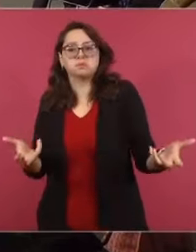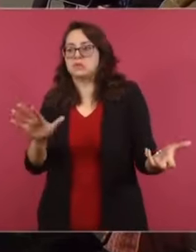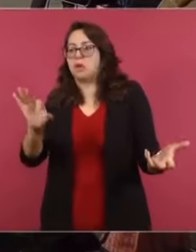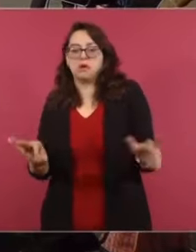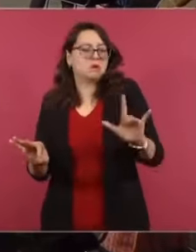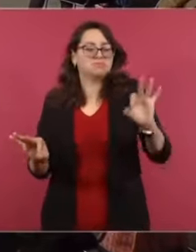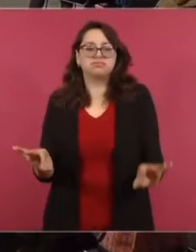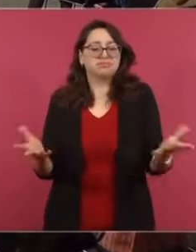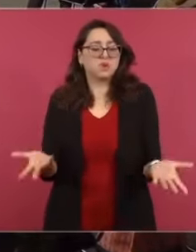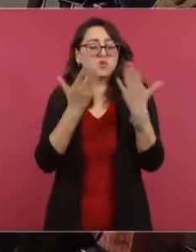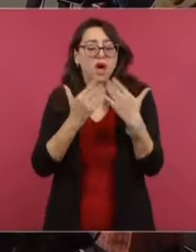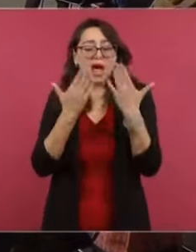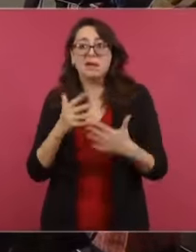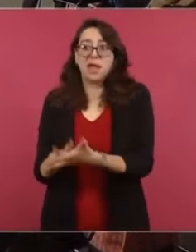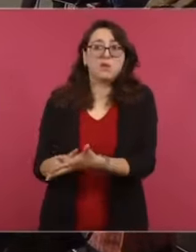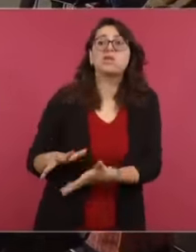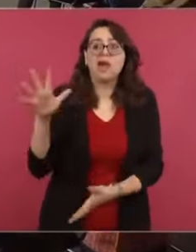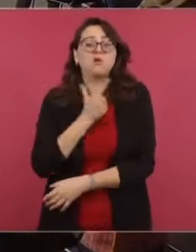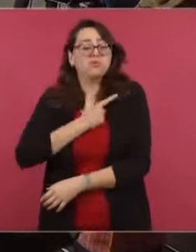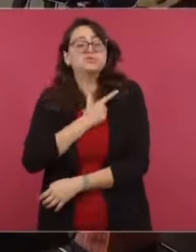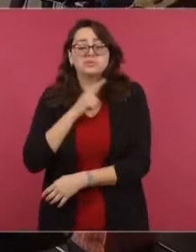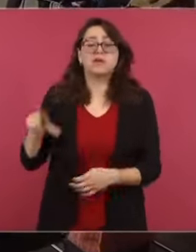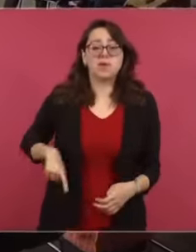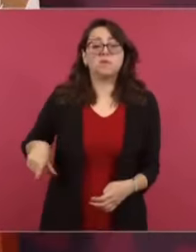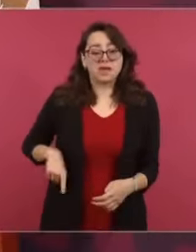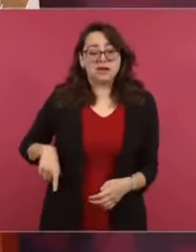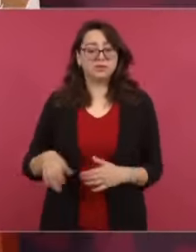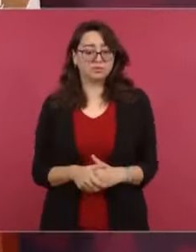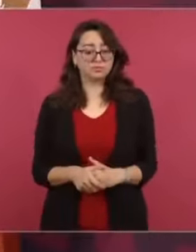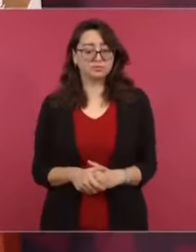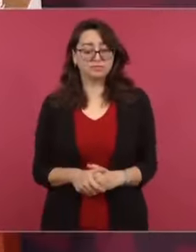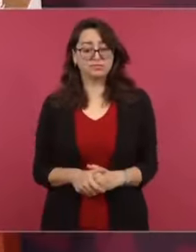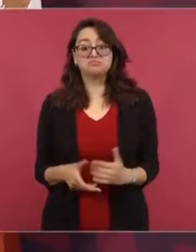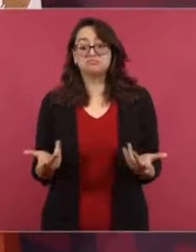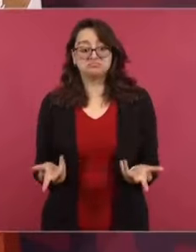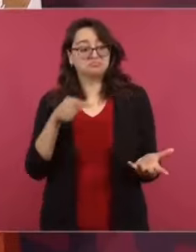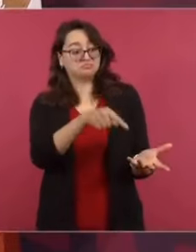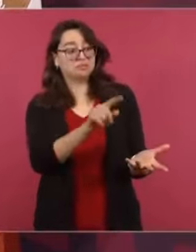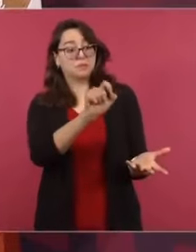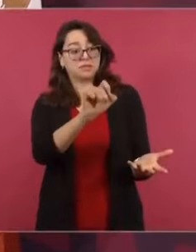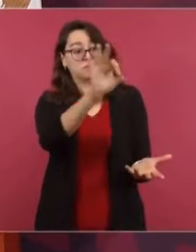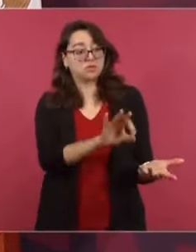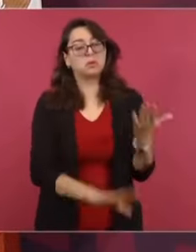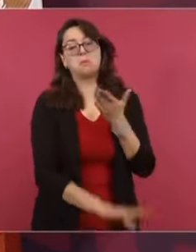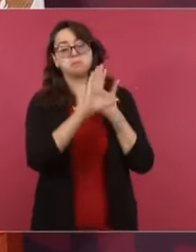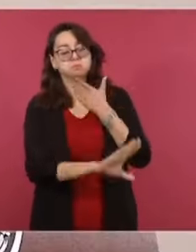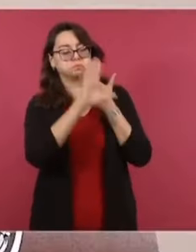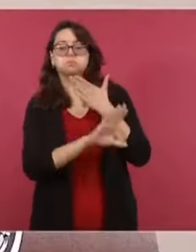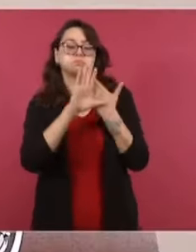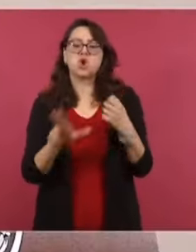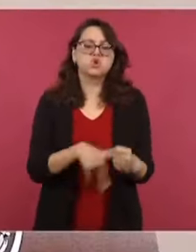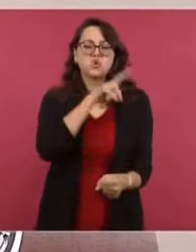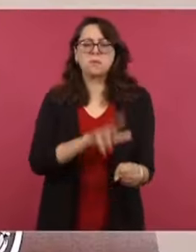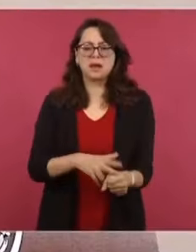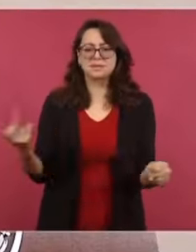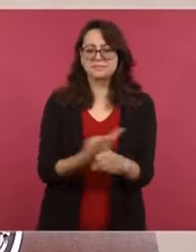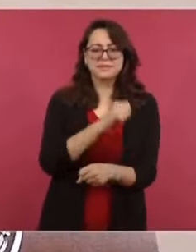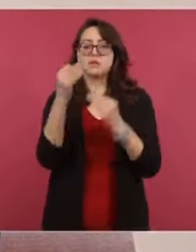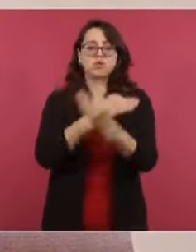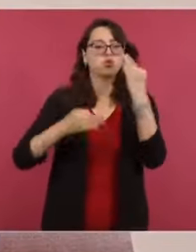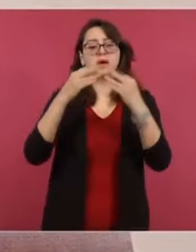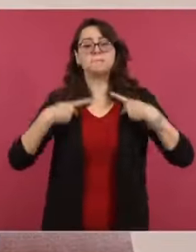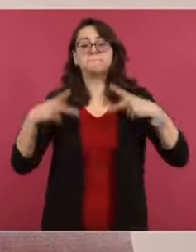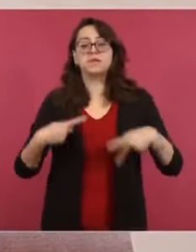lado. Lo otro es que pues existe una oposición porque vivimos en un país